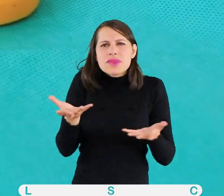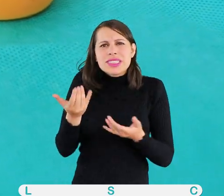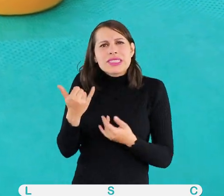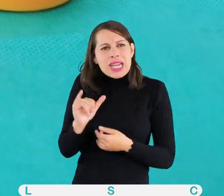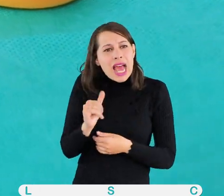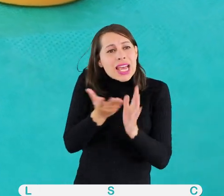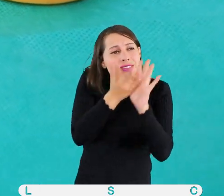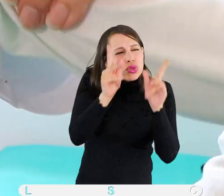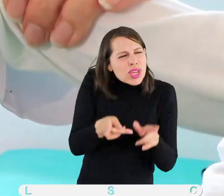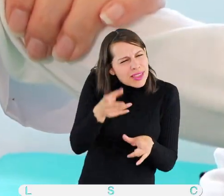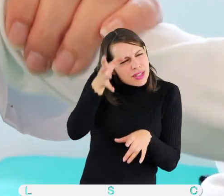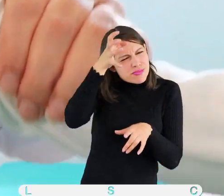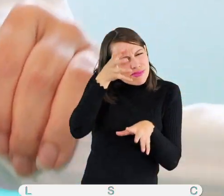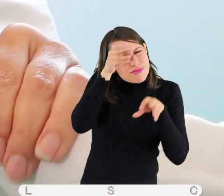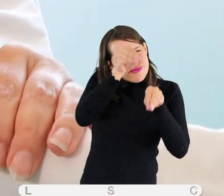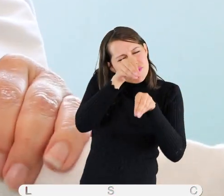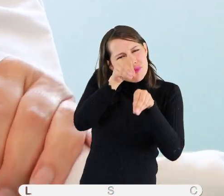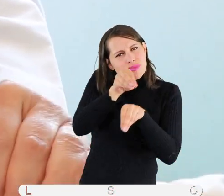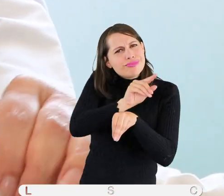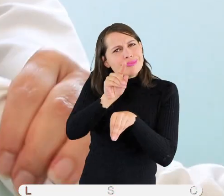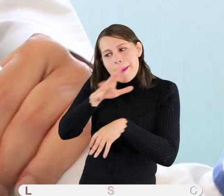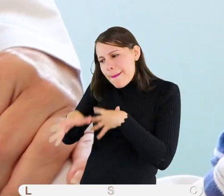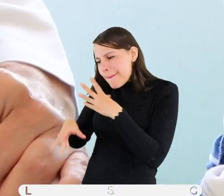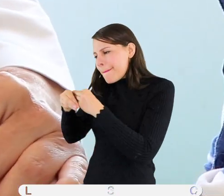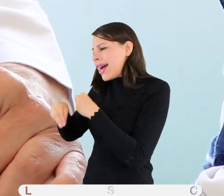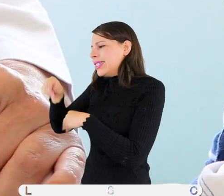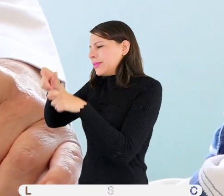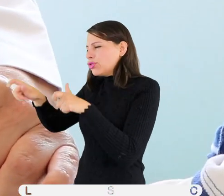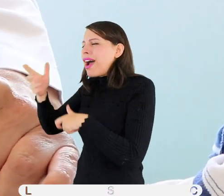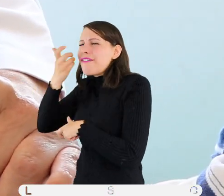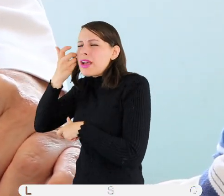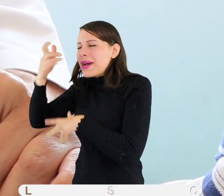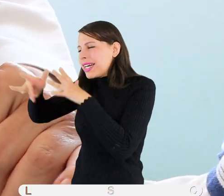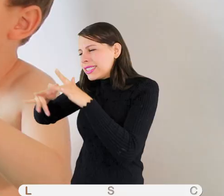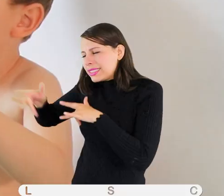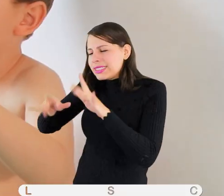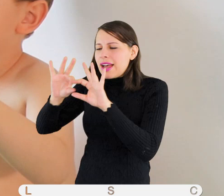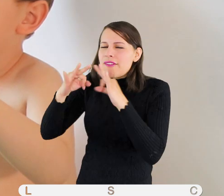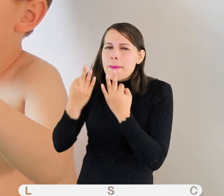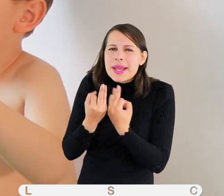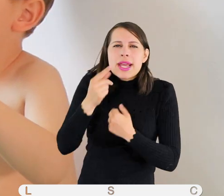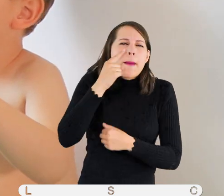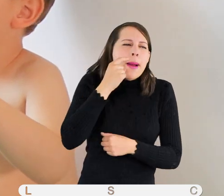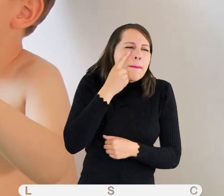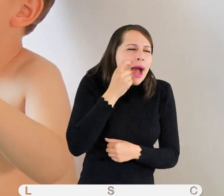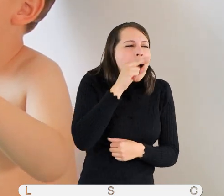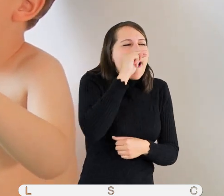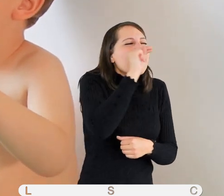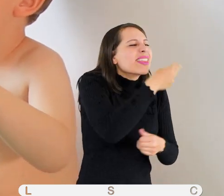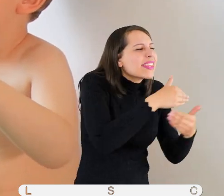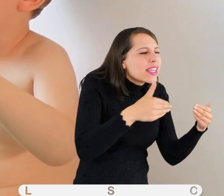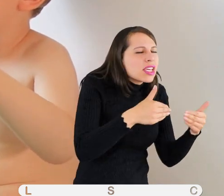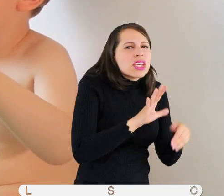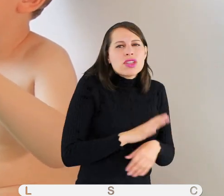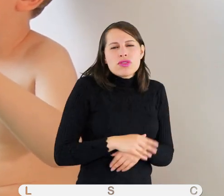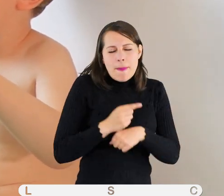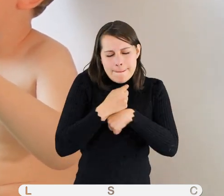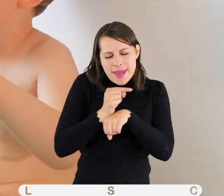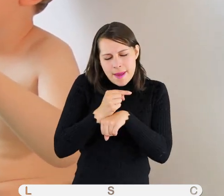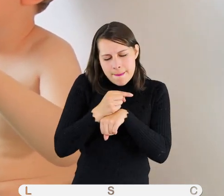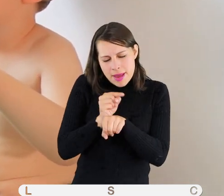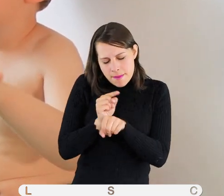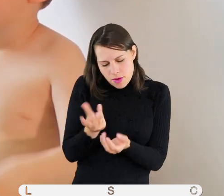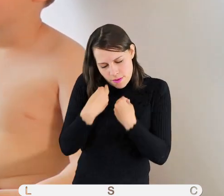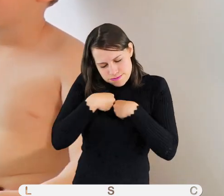no solamente a nuestros alumnos, sino también a nuestros pacientes, familiares, a los padres, a los niños. En cada